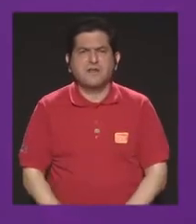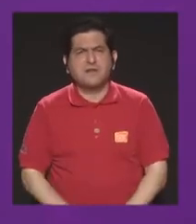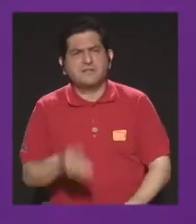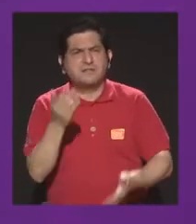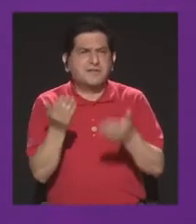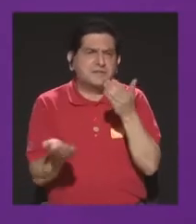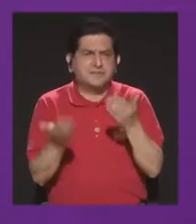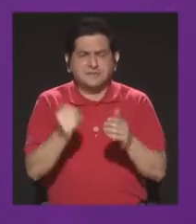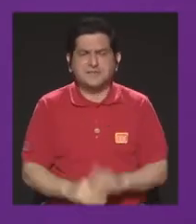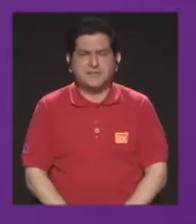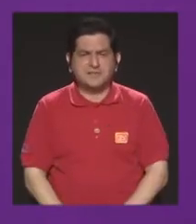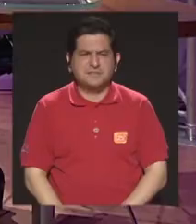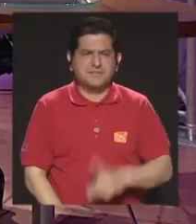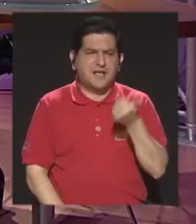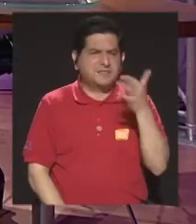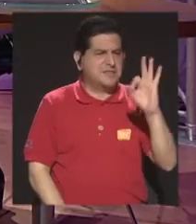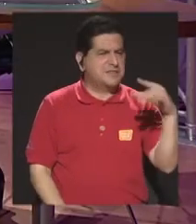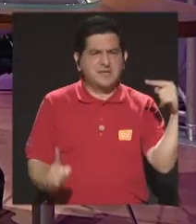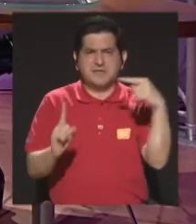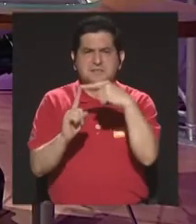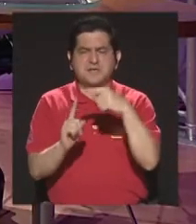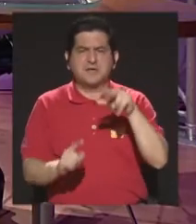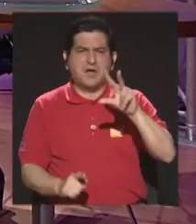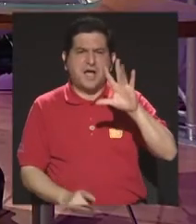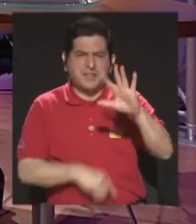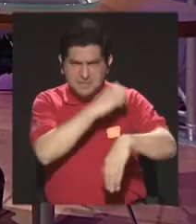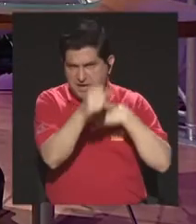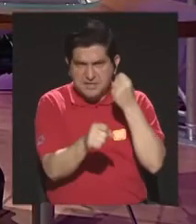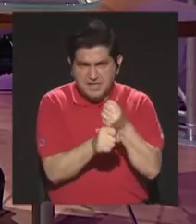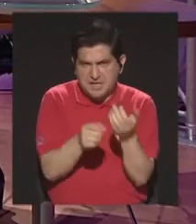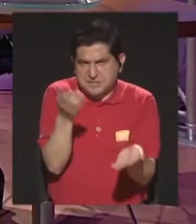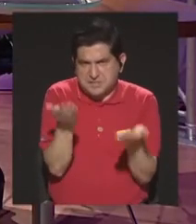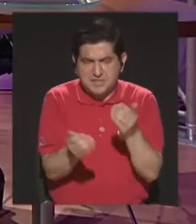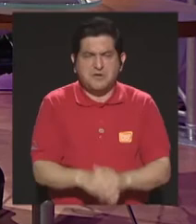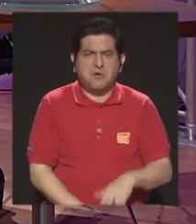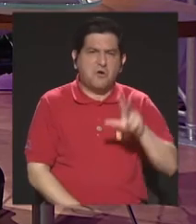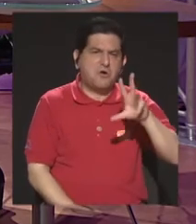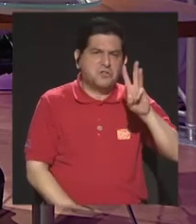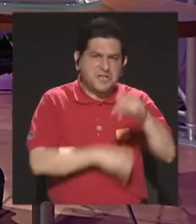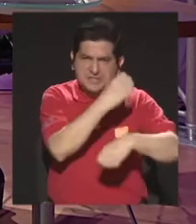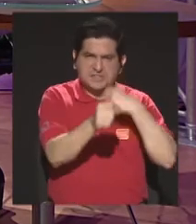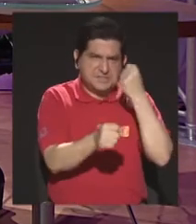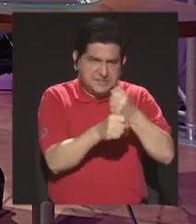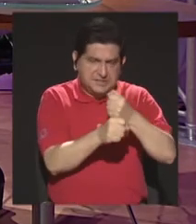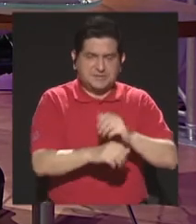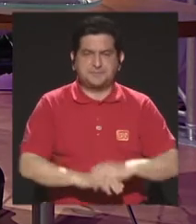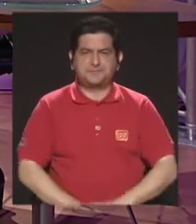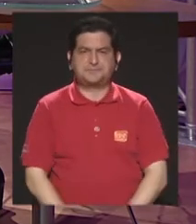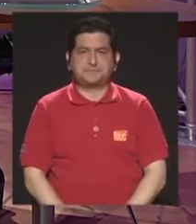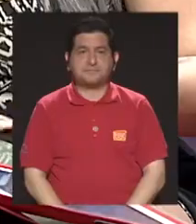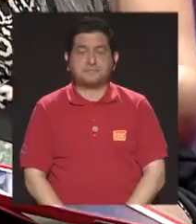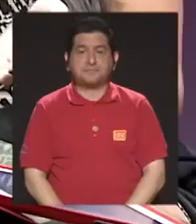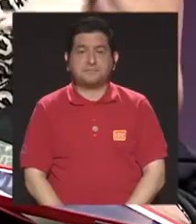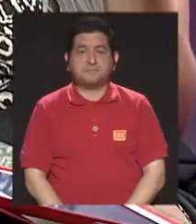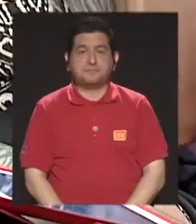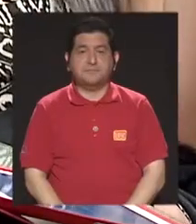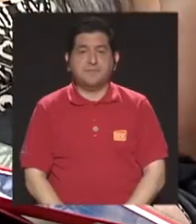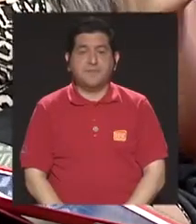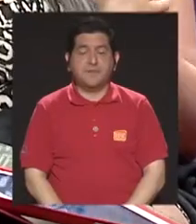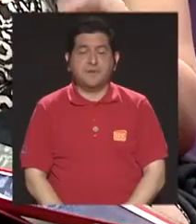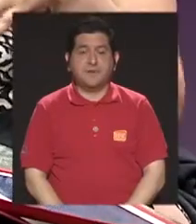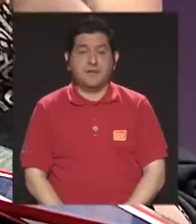entre 19 y 35 años. 36. Años, sí, 36 años. Y estamos todas entre un